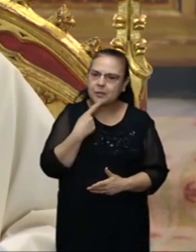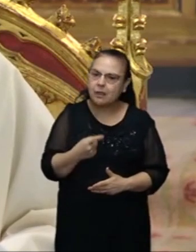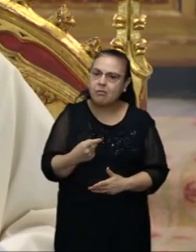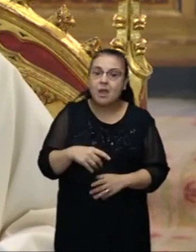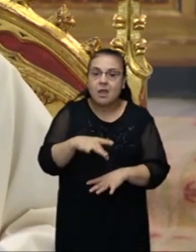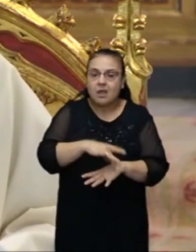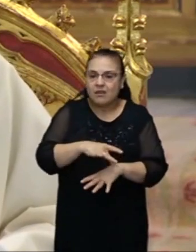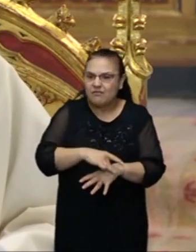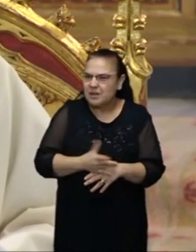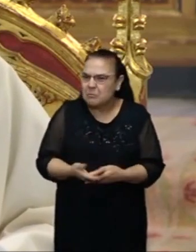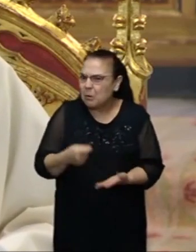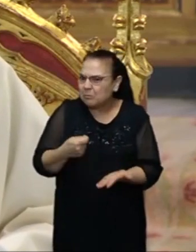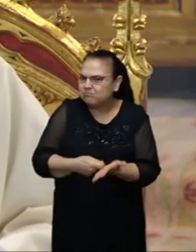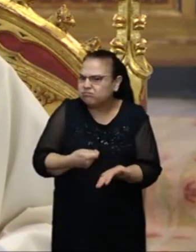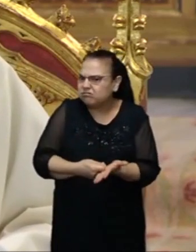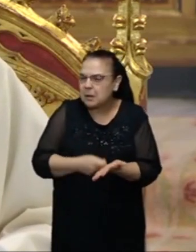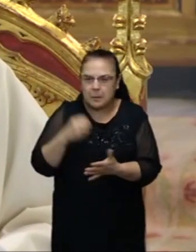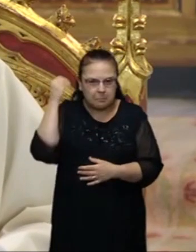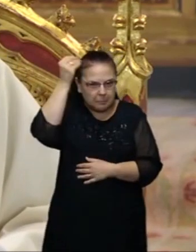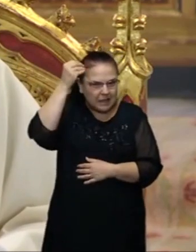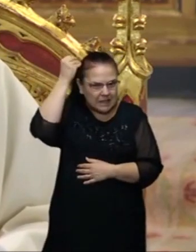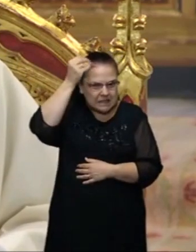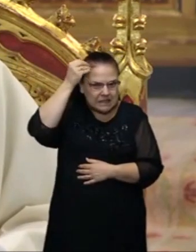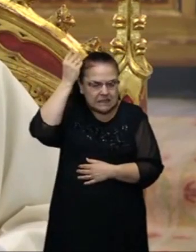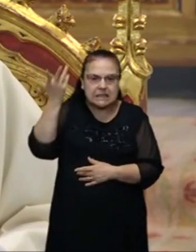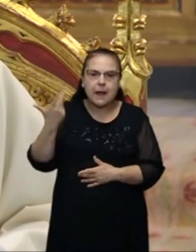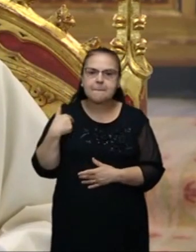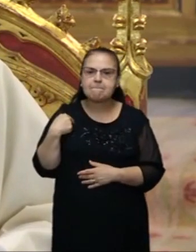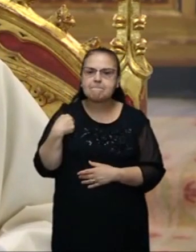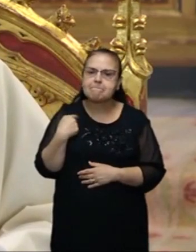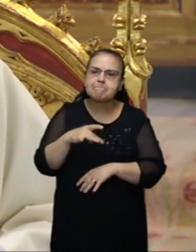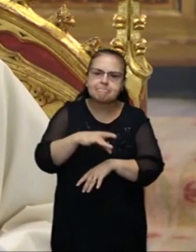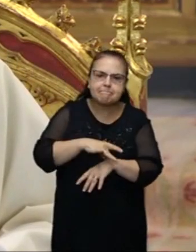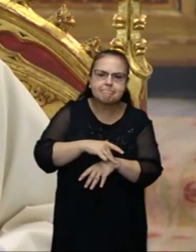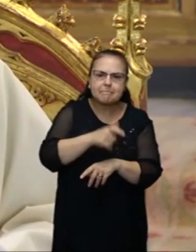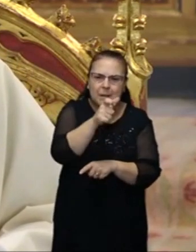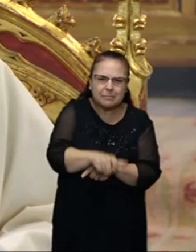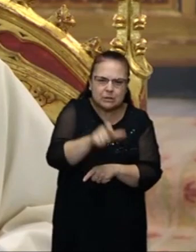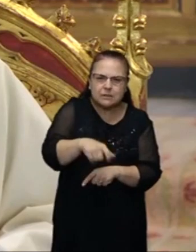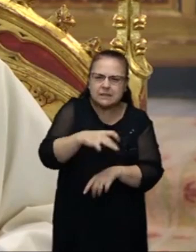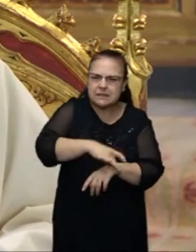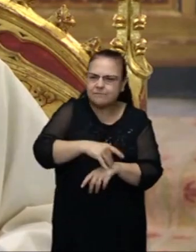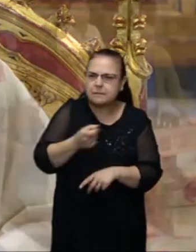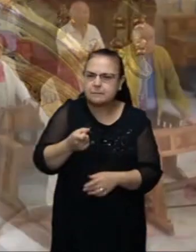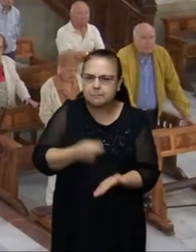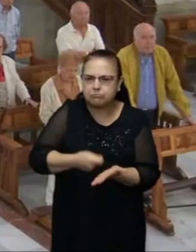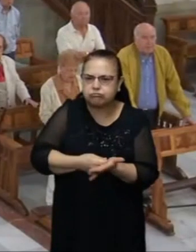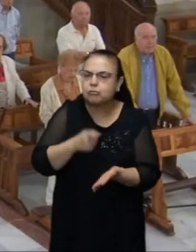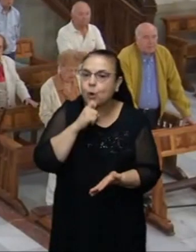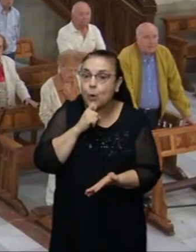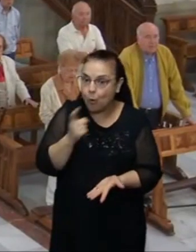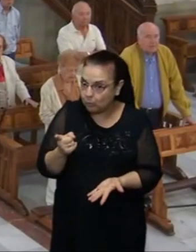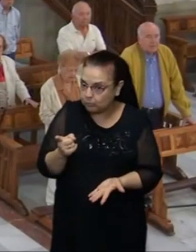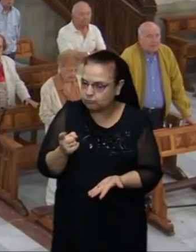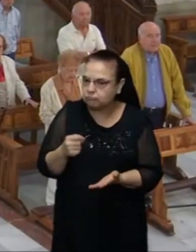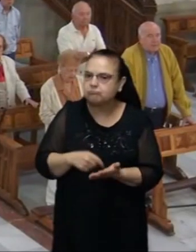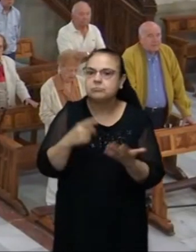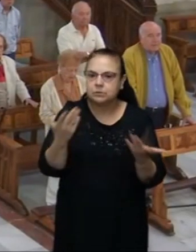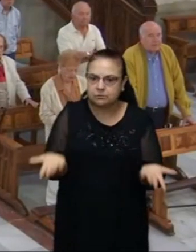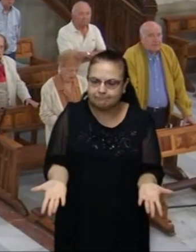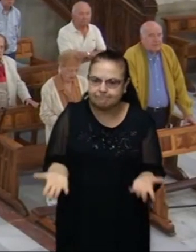cómo pagarse los tratamientos ni las curas, y entonces ve en Soledad una mujer